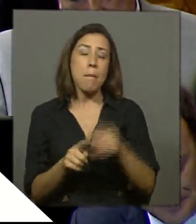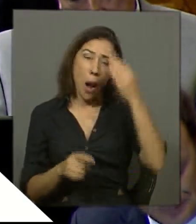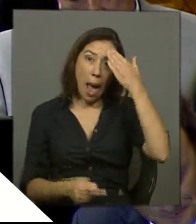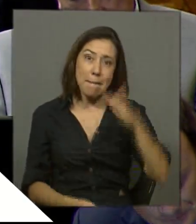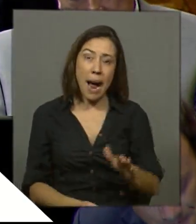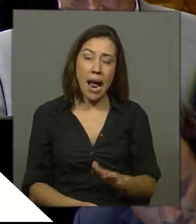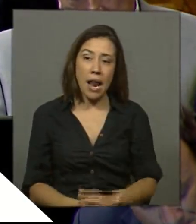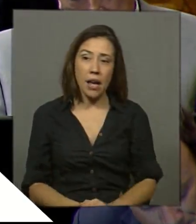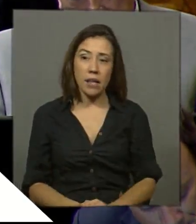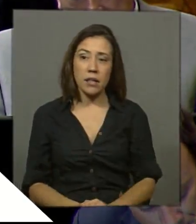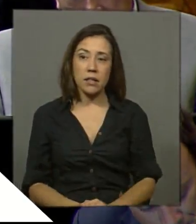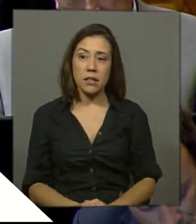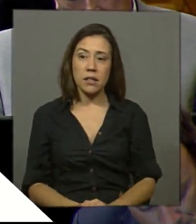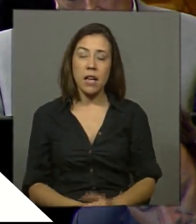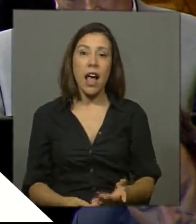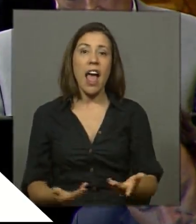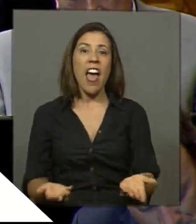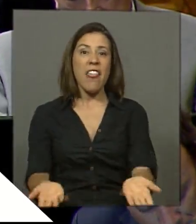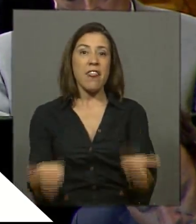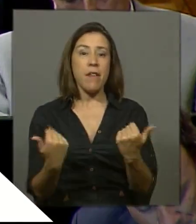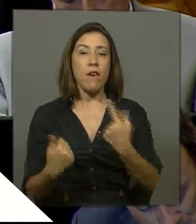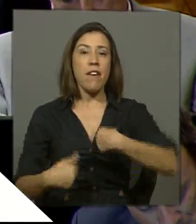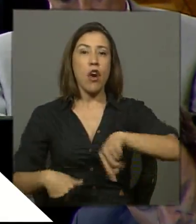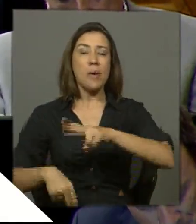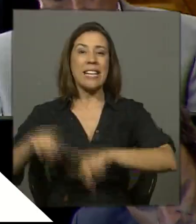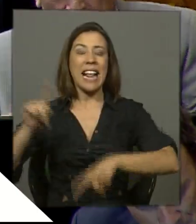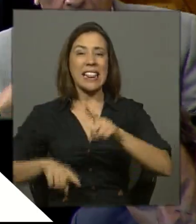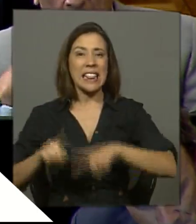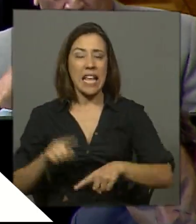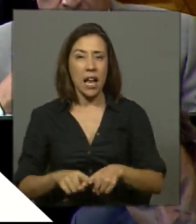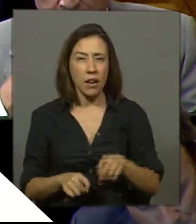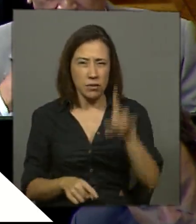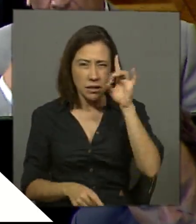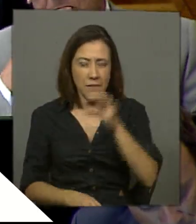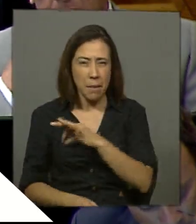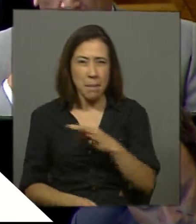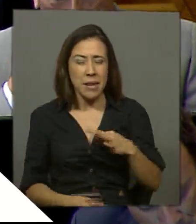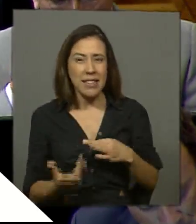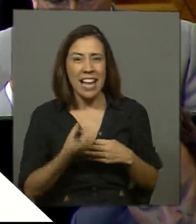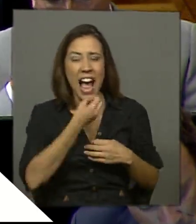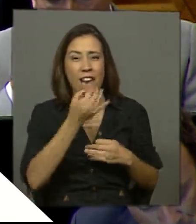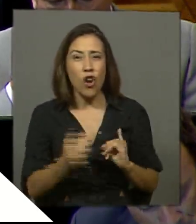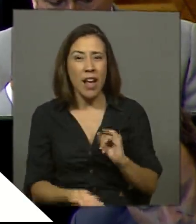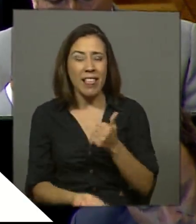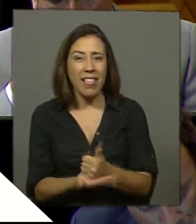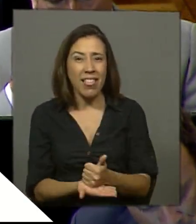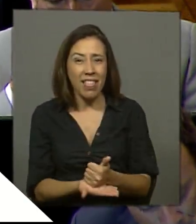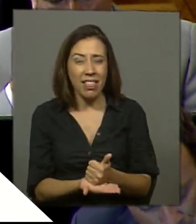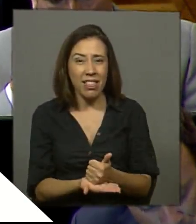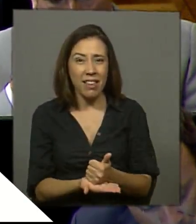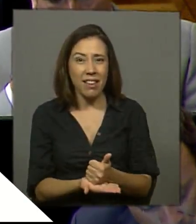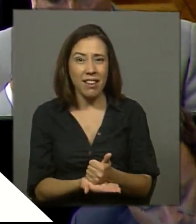malas entreguen nuestras tierras usted sabe ministro qué fue lo que dijo el intendente dijo que esto